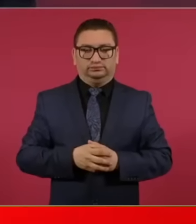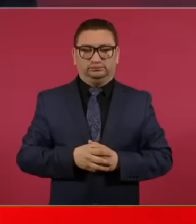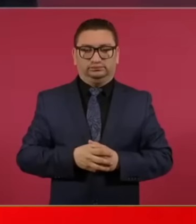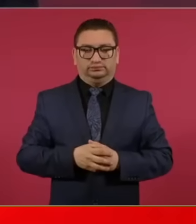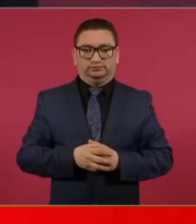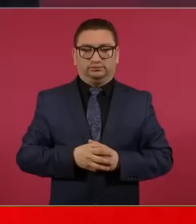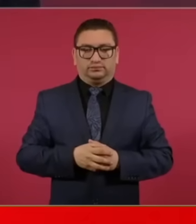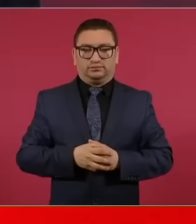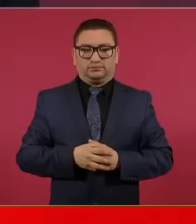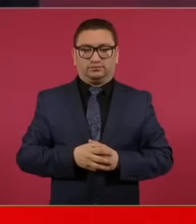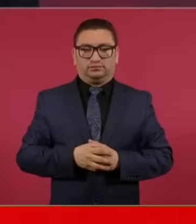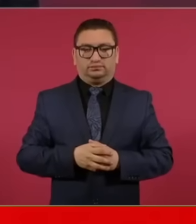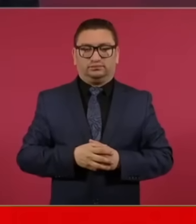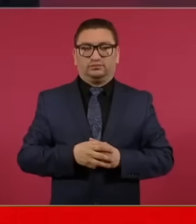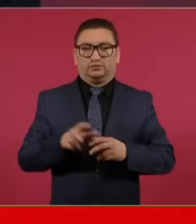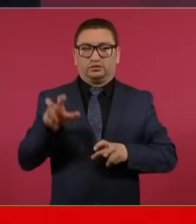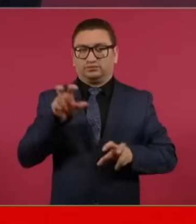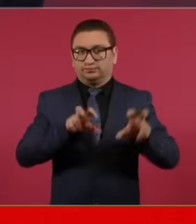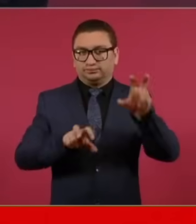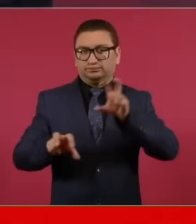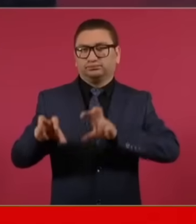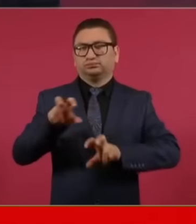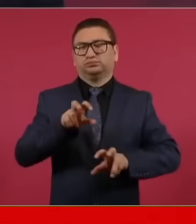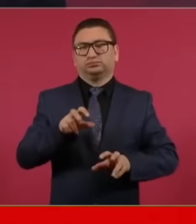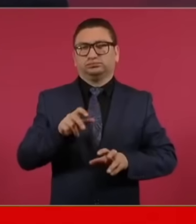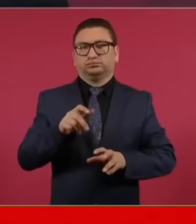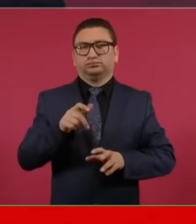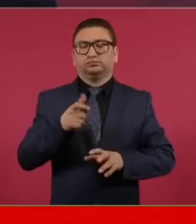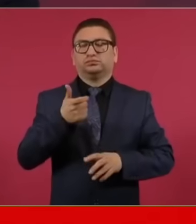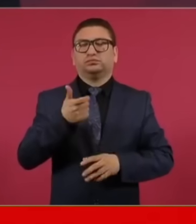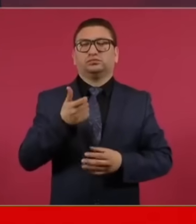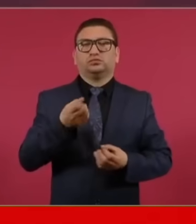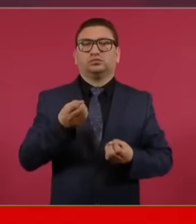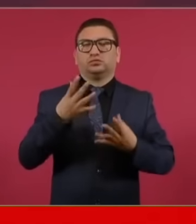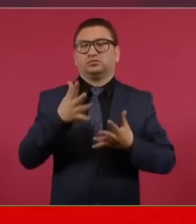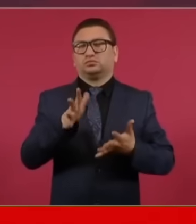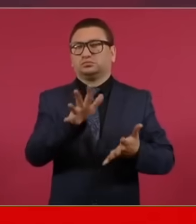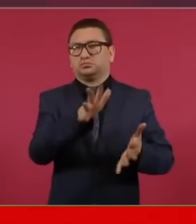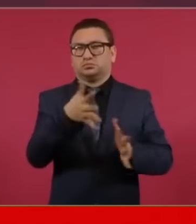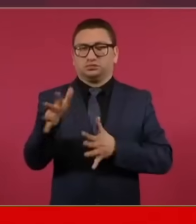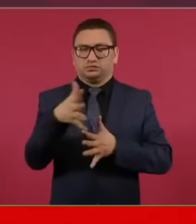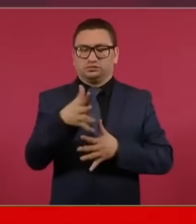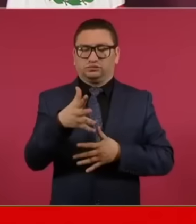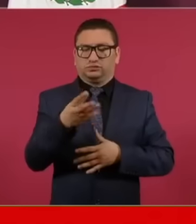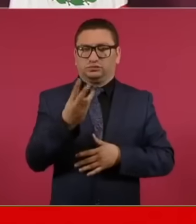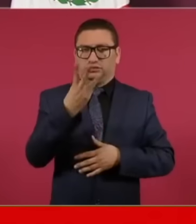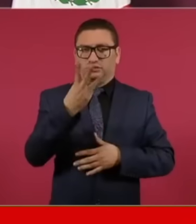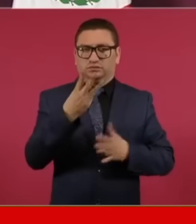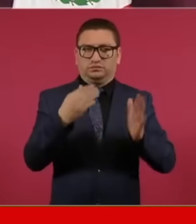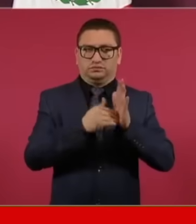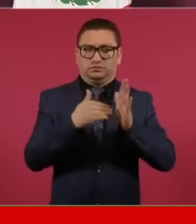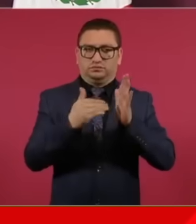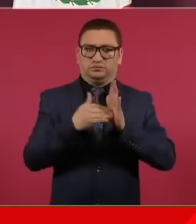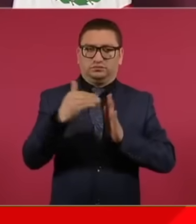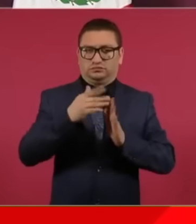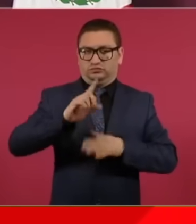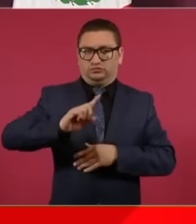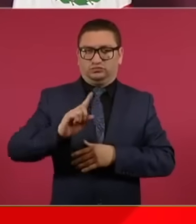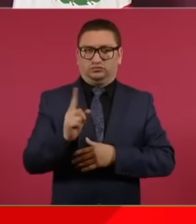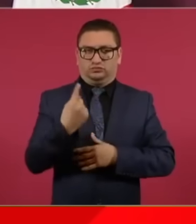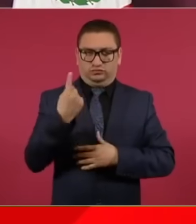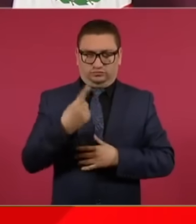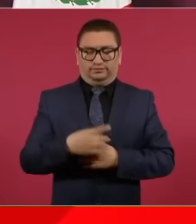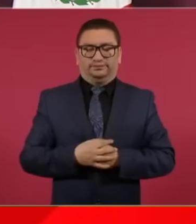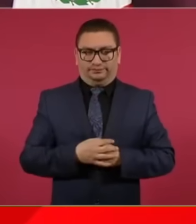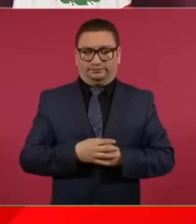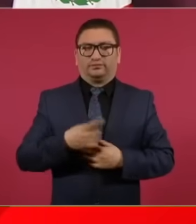con una inversión de alrededor de 3 mil millones de dólares,